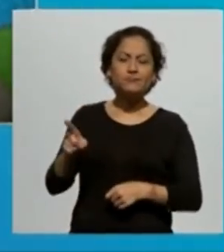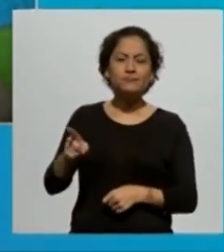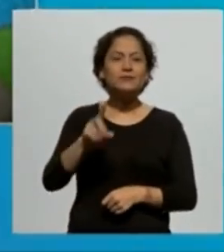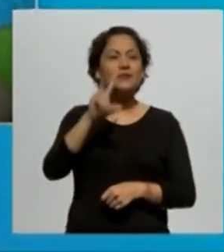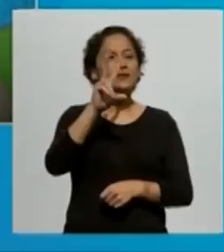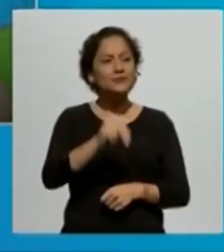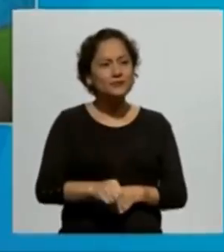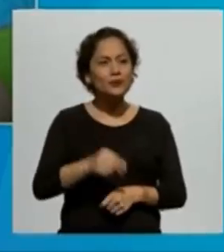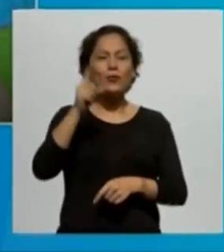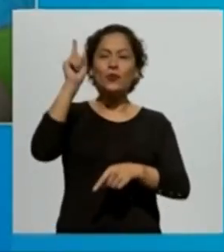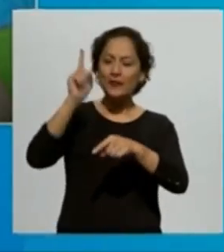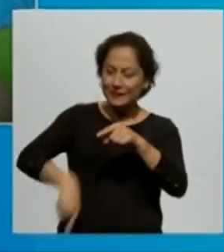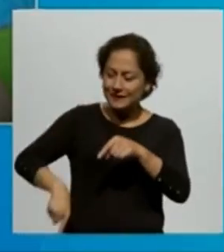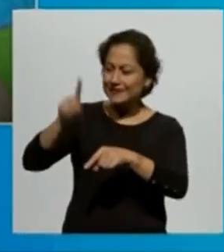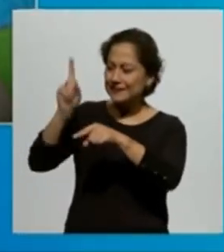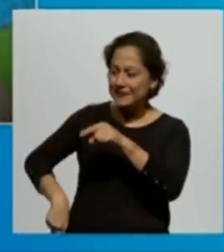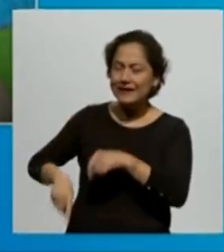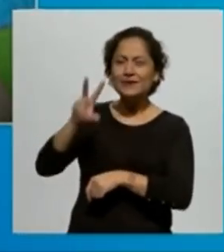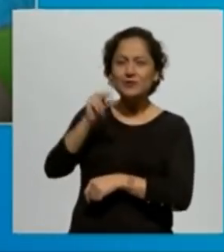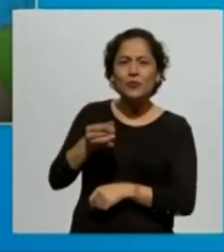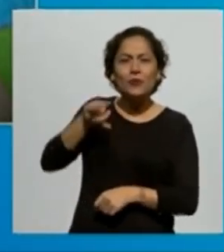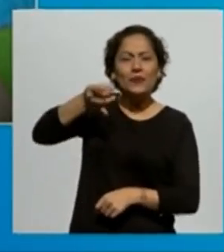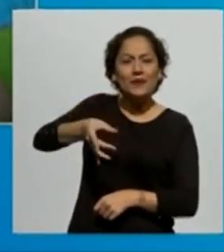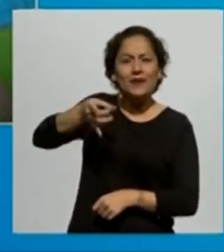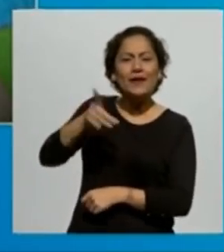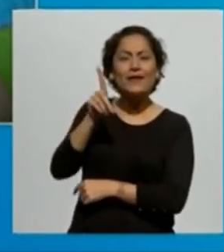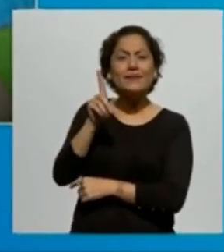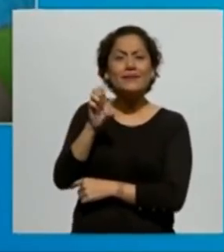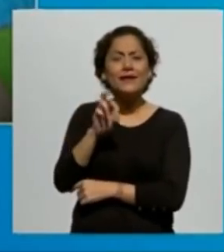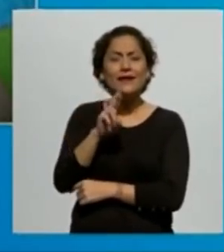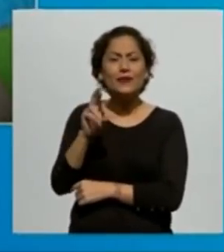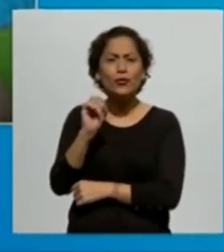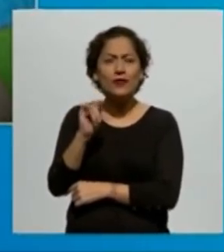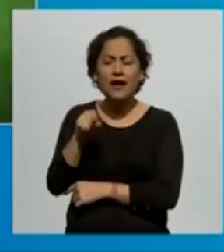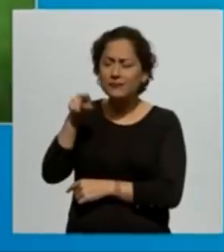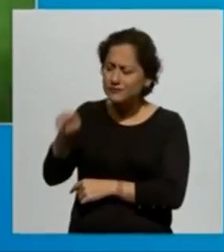varios imperios, Aterio. Bueno, me confundí.